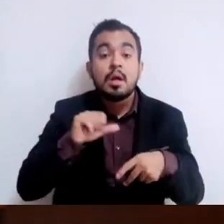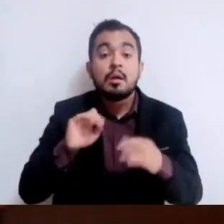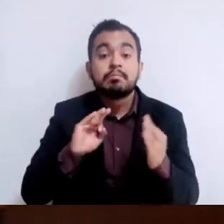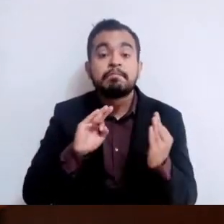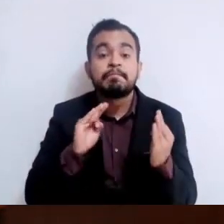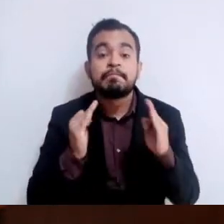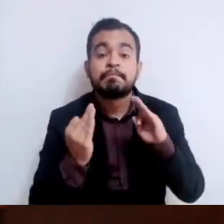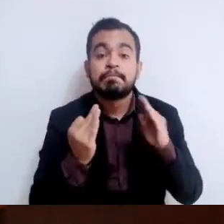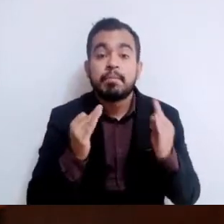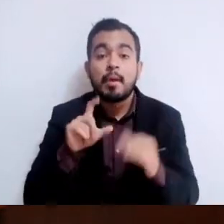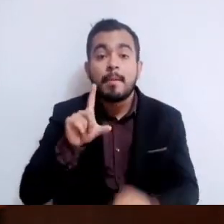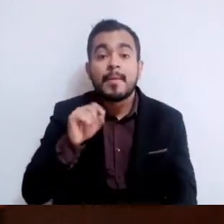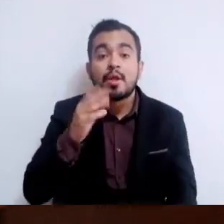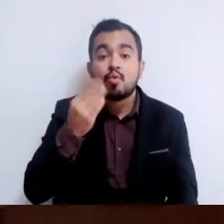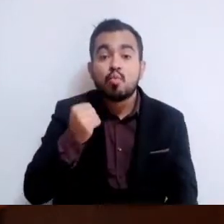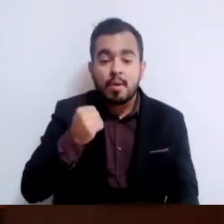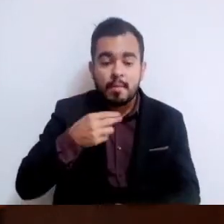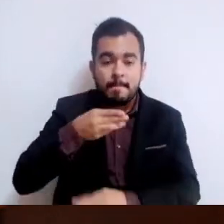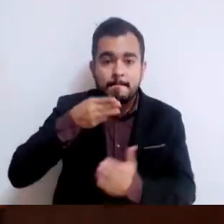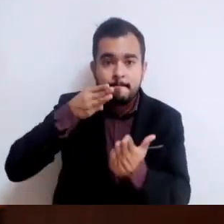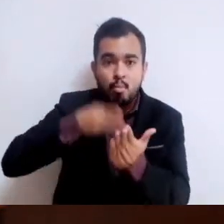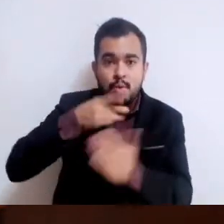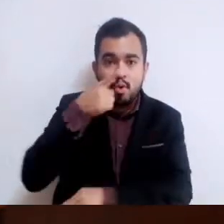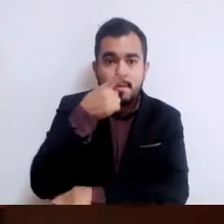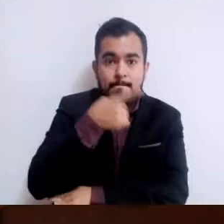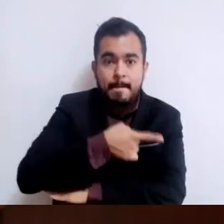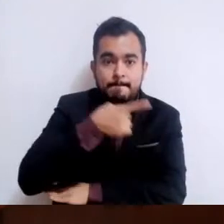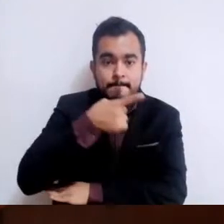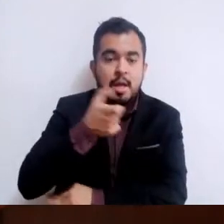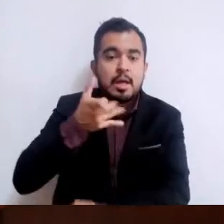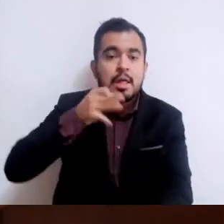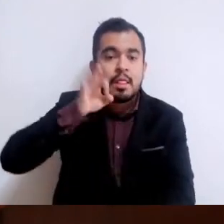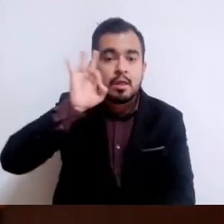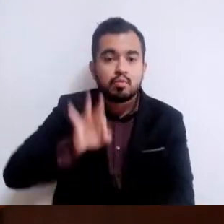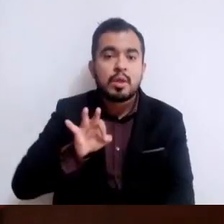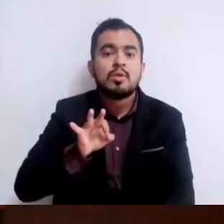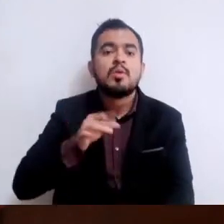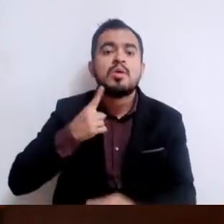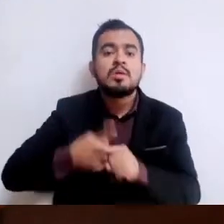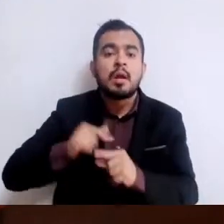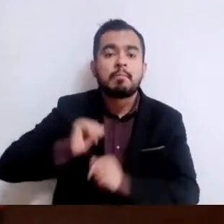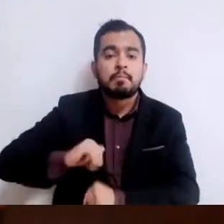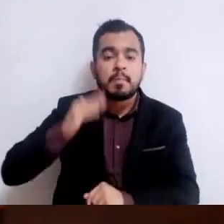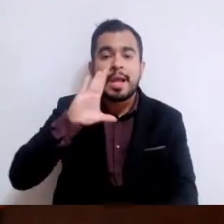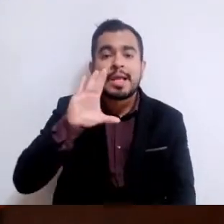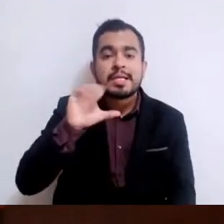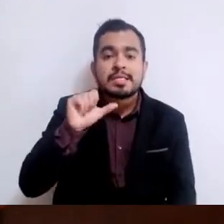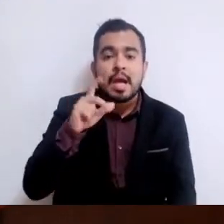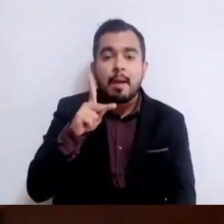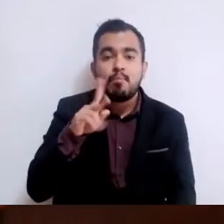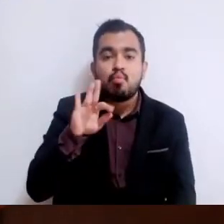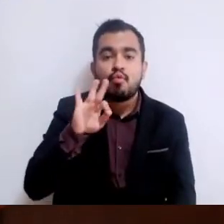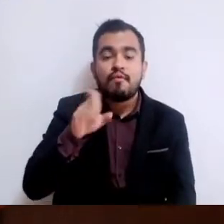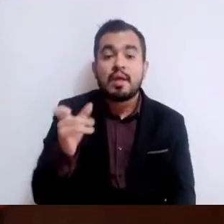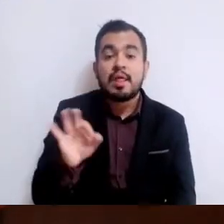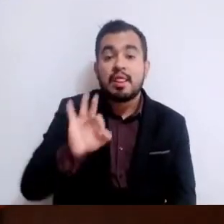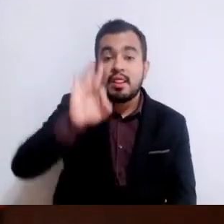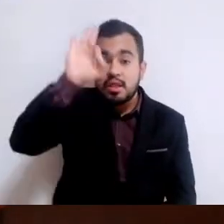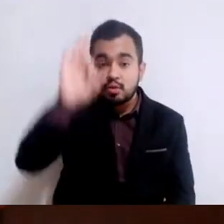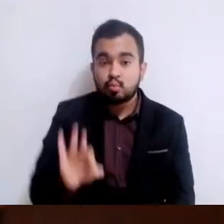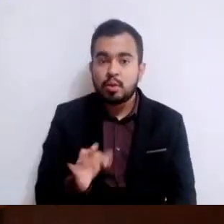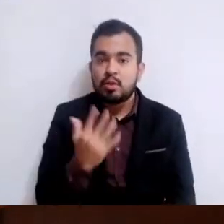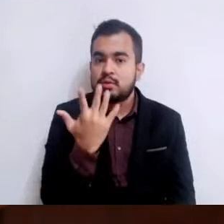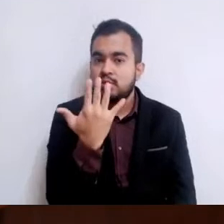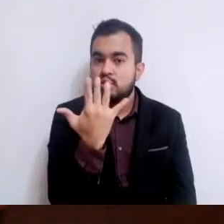en las 29 plazas de cobro operadas por Capufe, con descuentos que alcanzan hasta el 50% de la